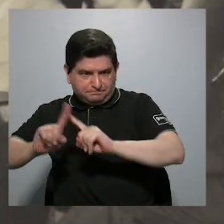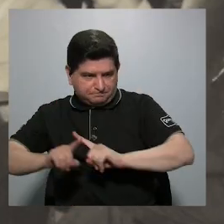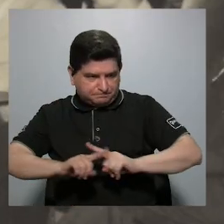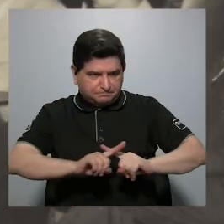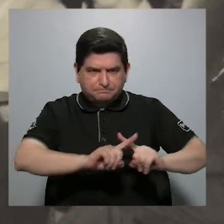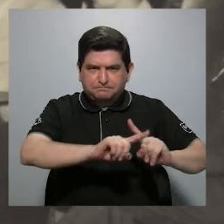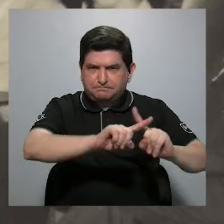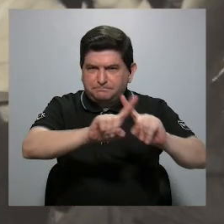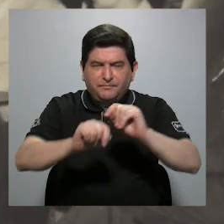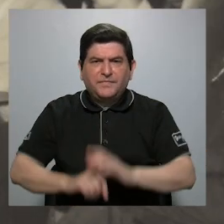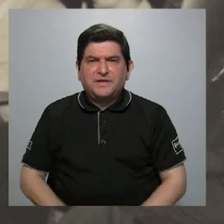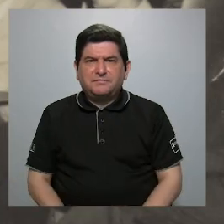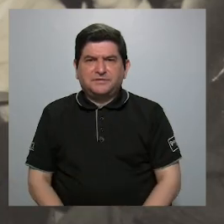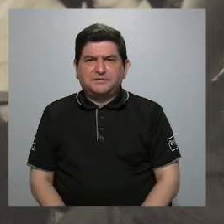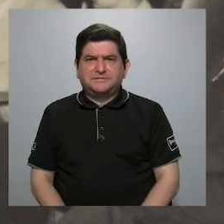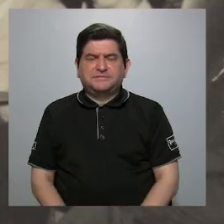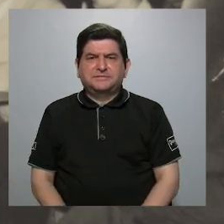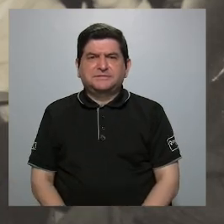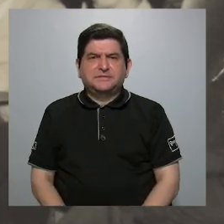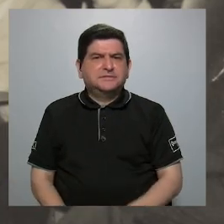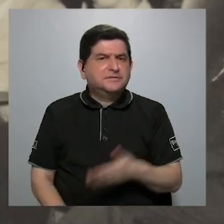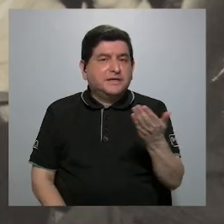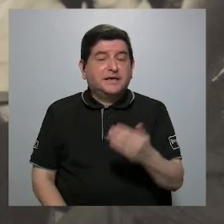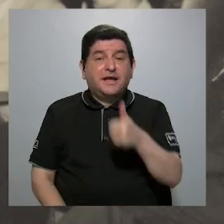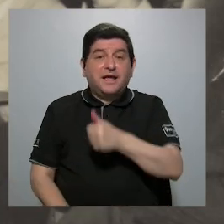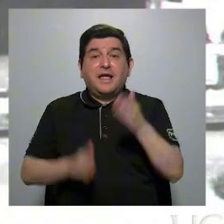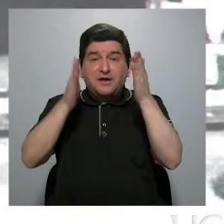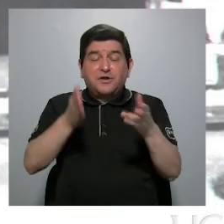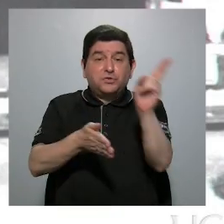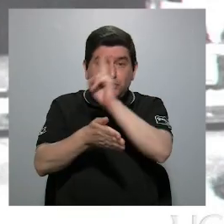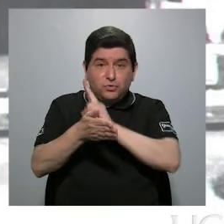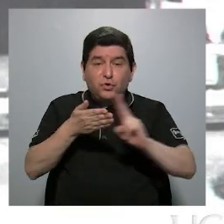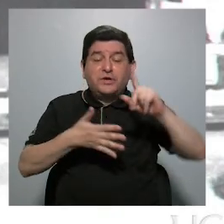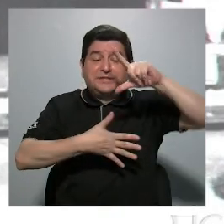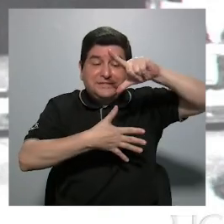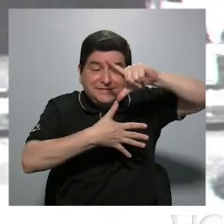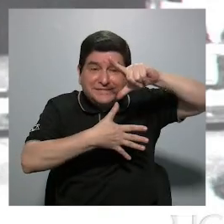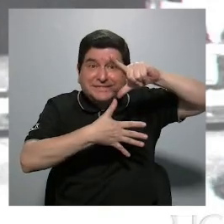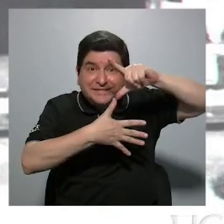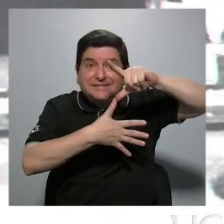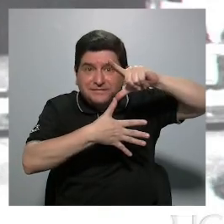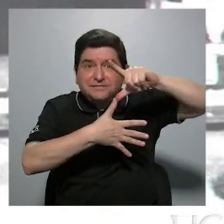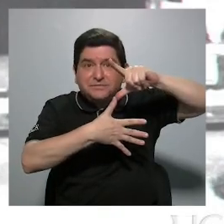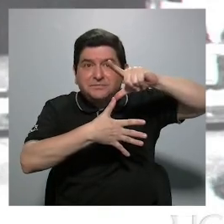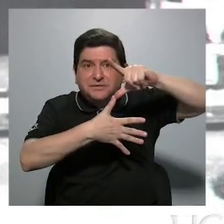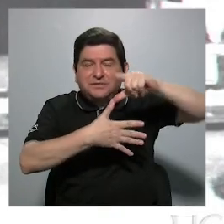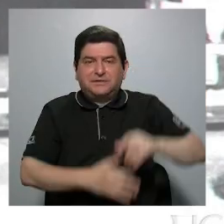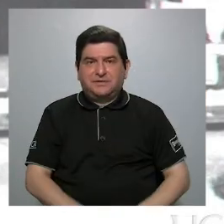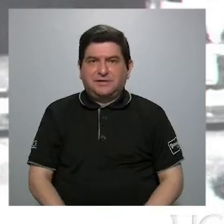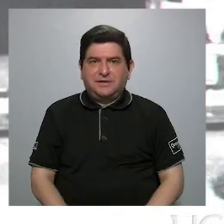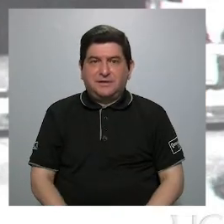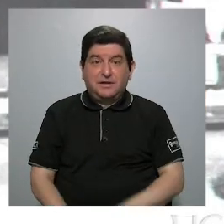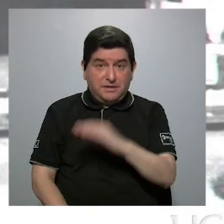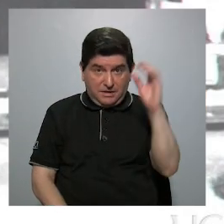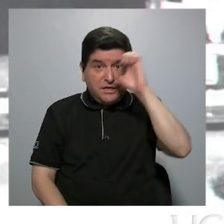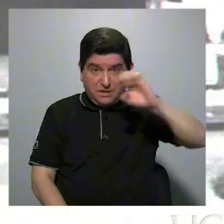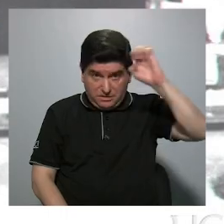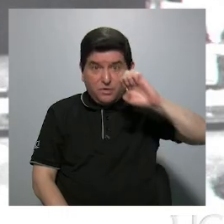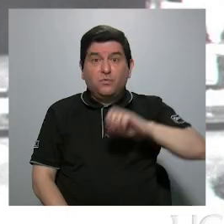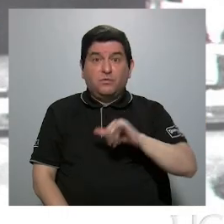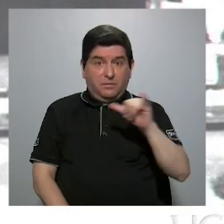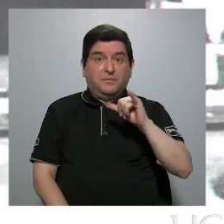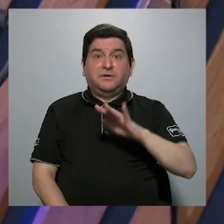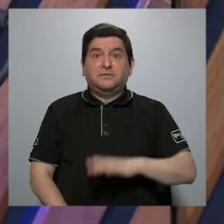gran cantidad de rectores de universidades latinoamericanas y